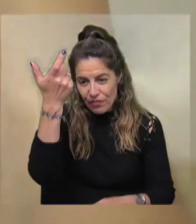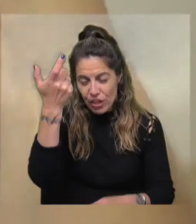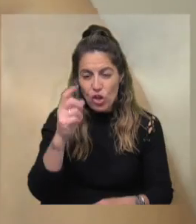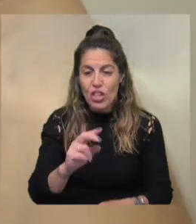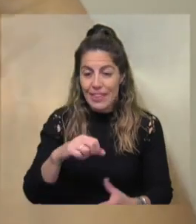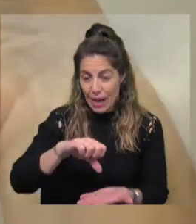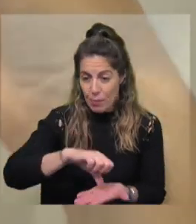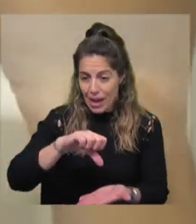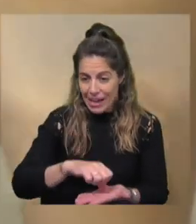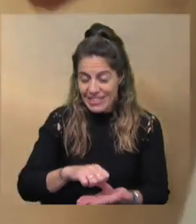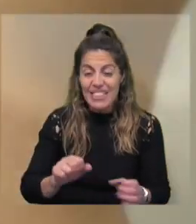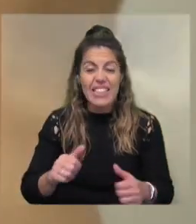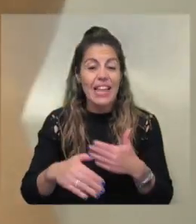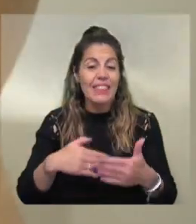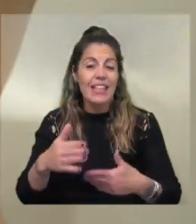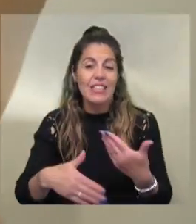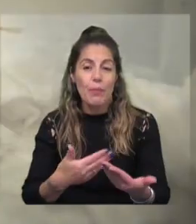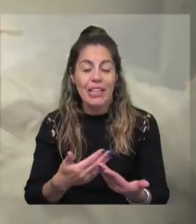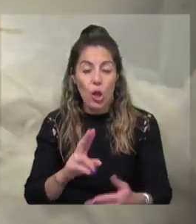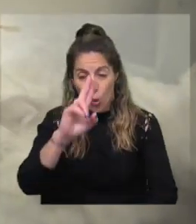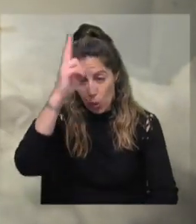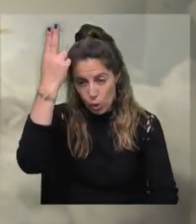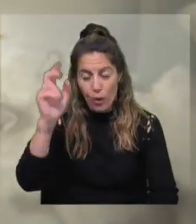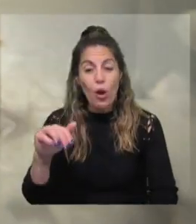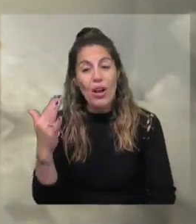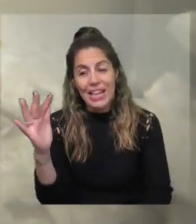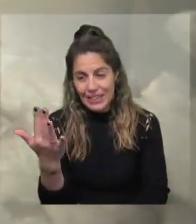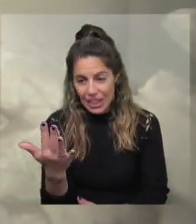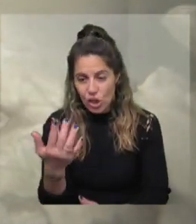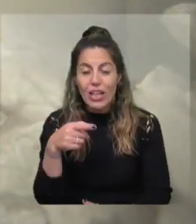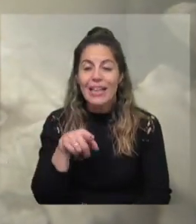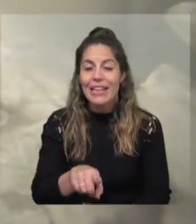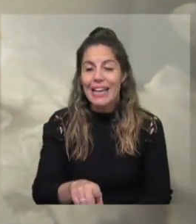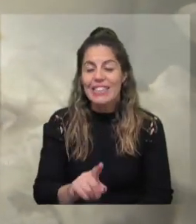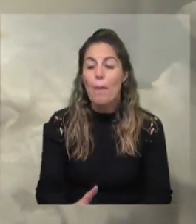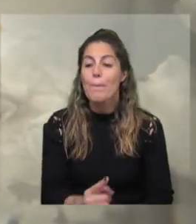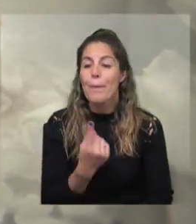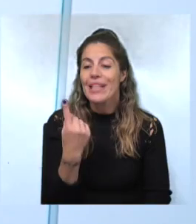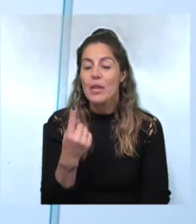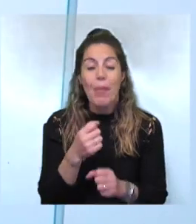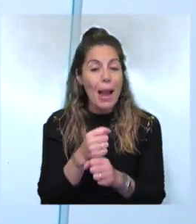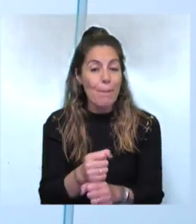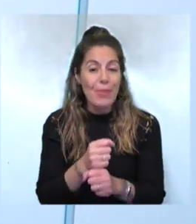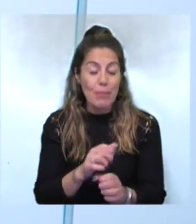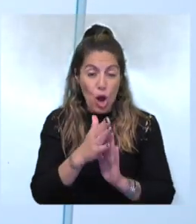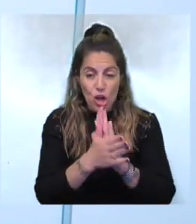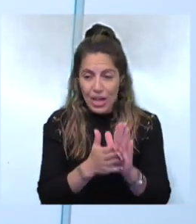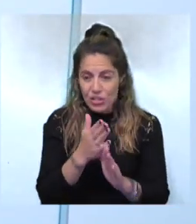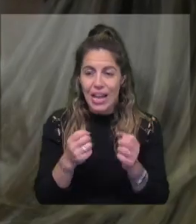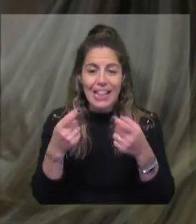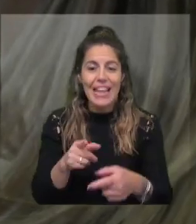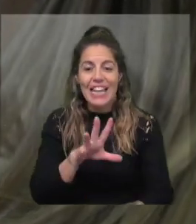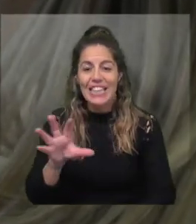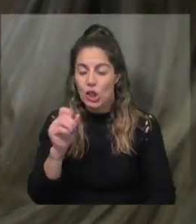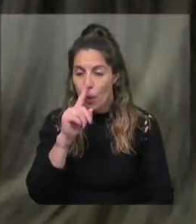del país que se hayan desempeñado tanto en Uruguay como en el exterior. Se trata del principal galardón a nivel nacional y otorga